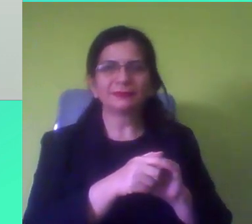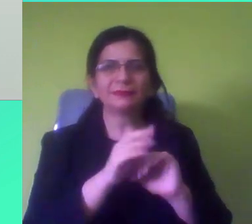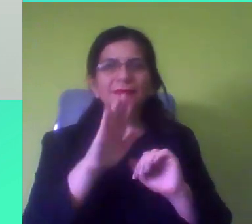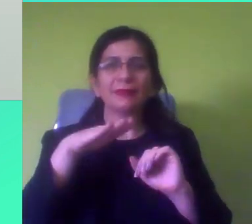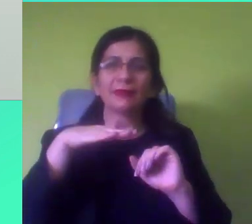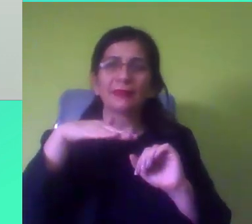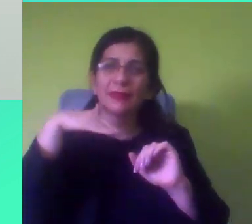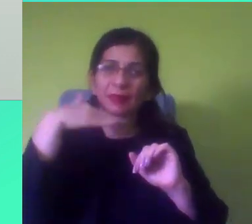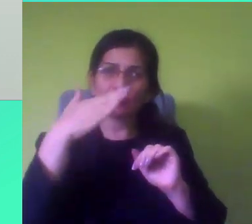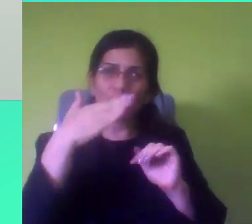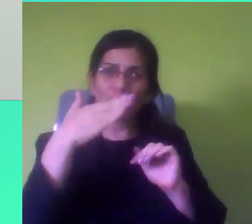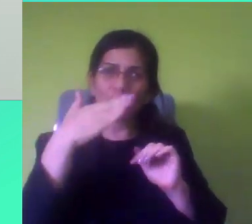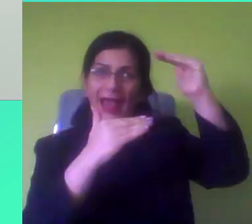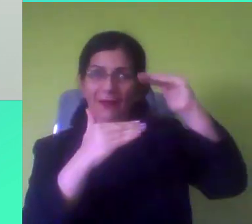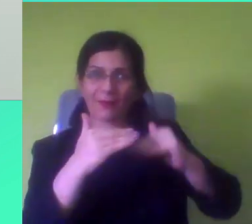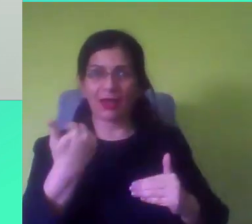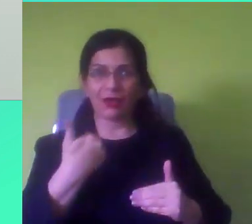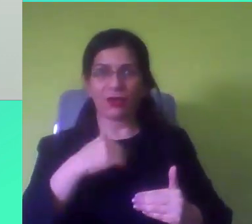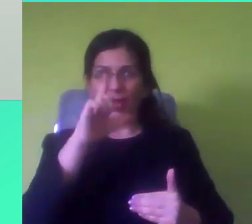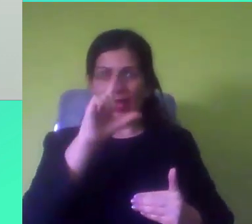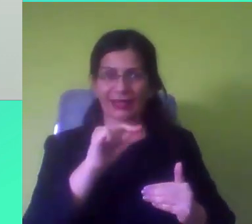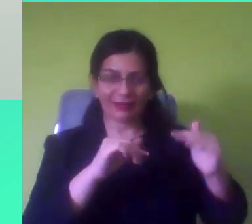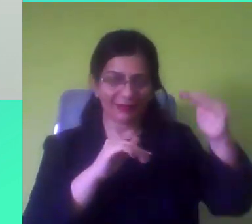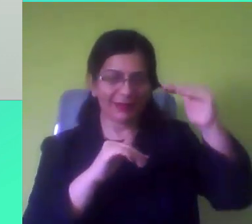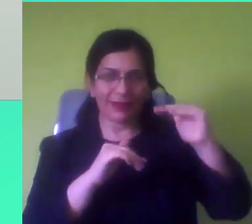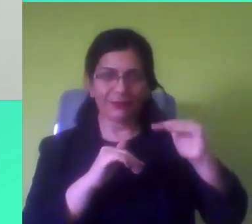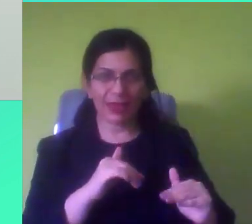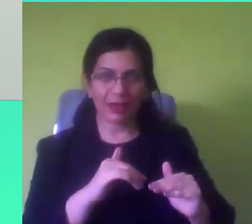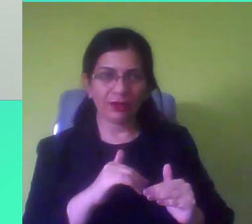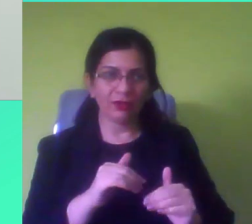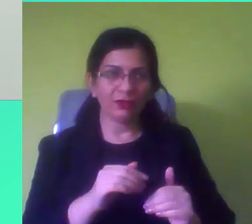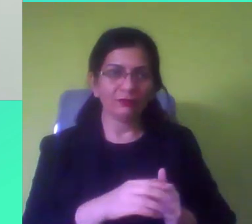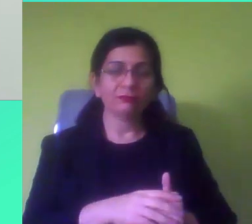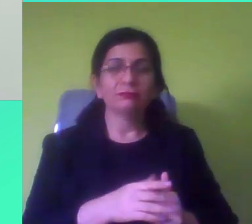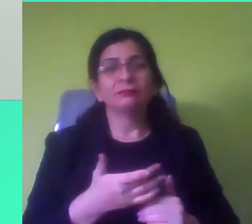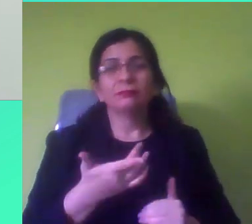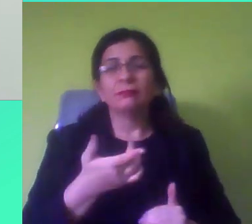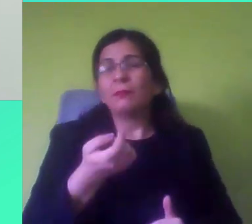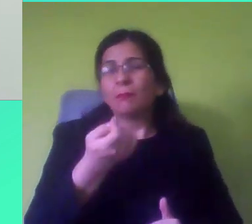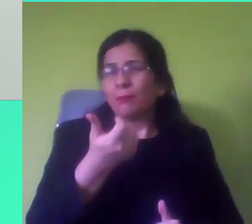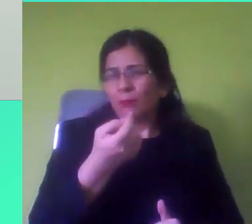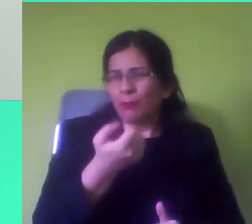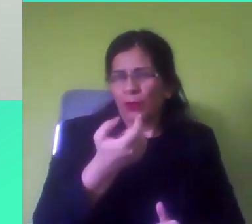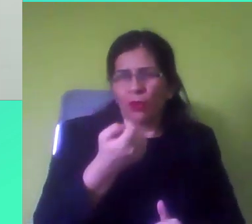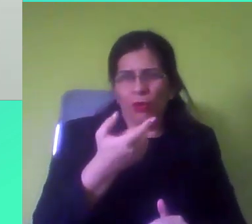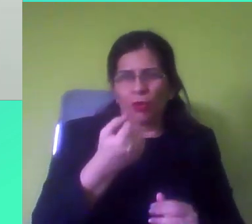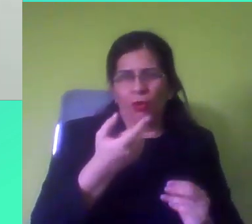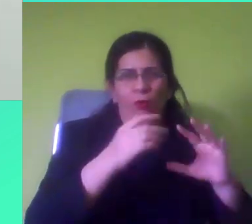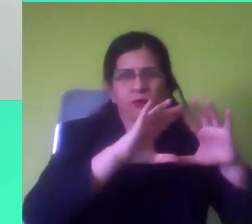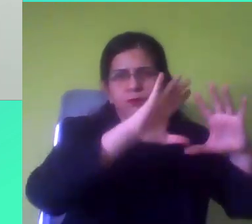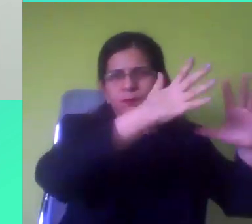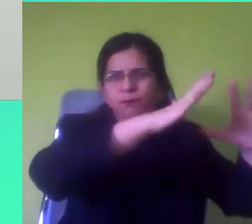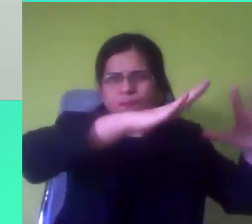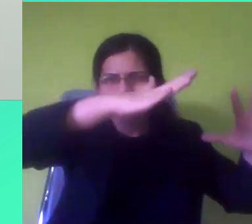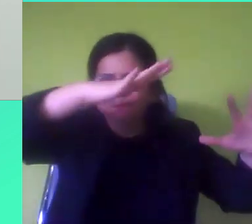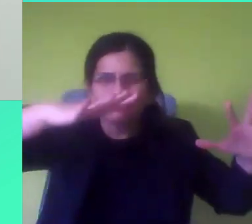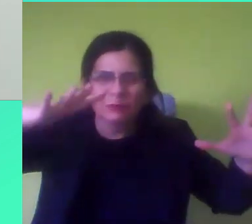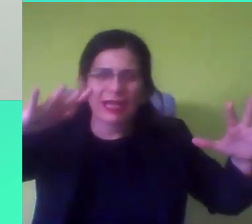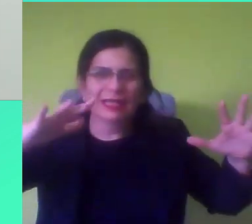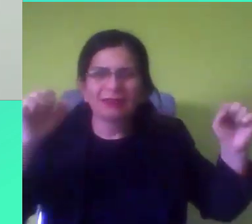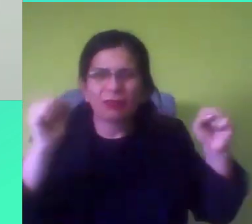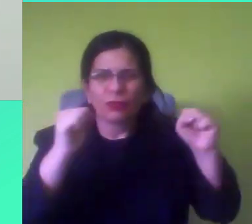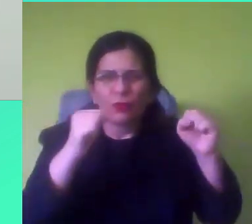medida que vamos bajando hacia el sur, Andes de la Patagonia Norte, tenemos poca área cubierta por glaciares y tenemos una predominancia de